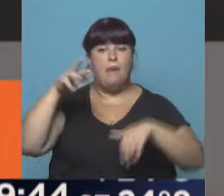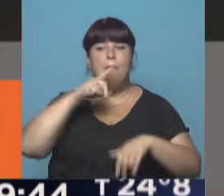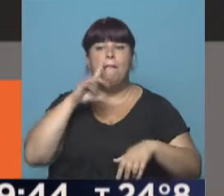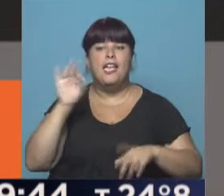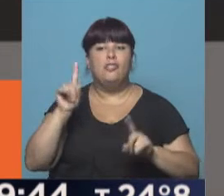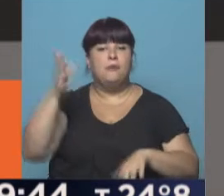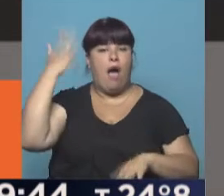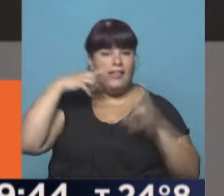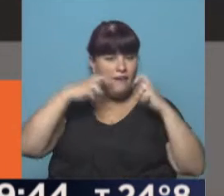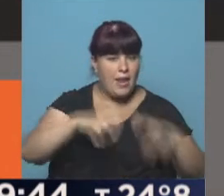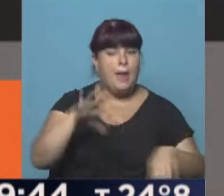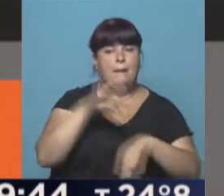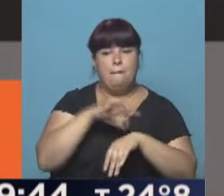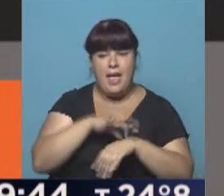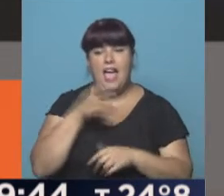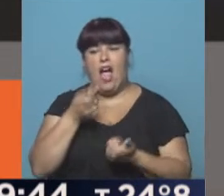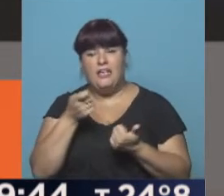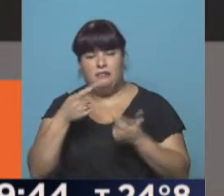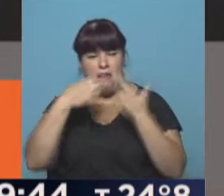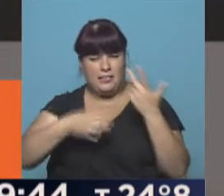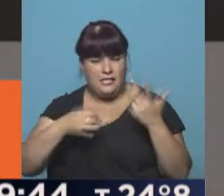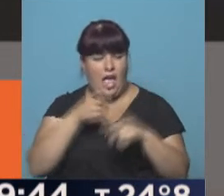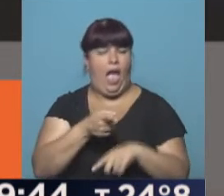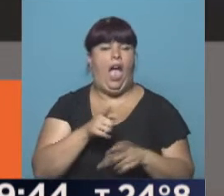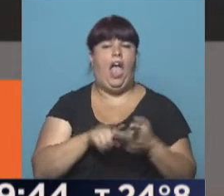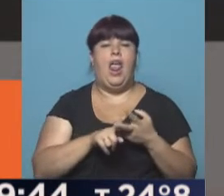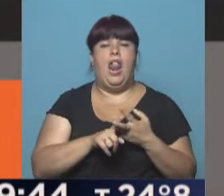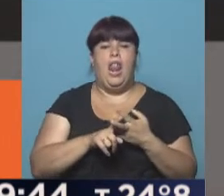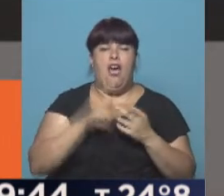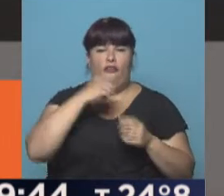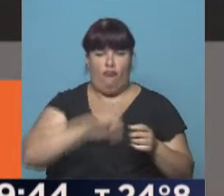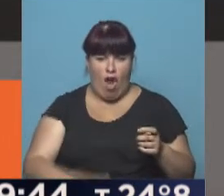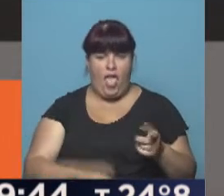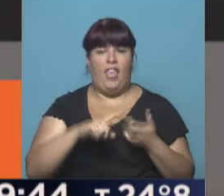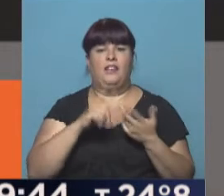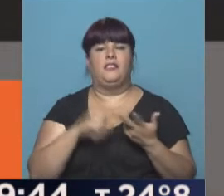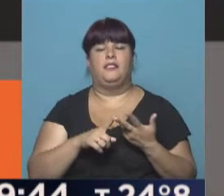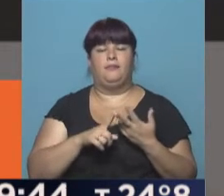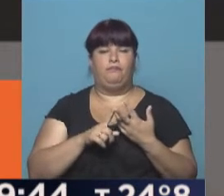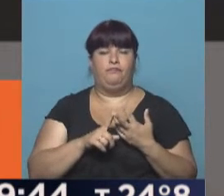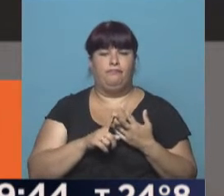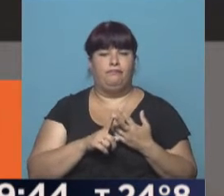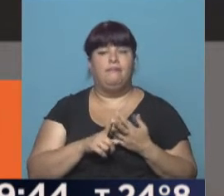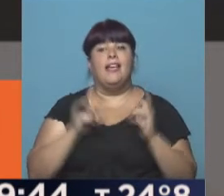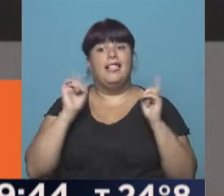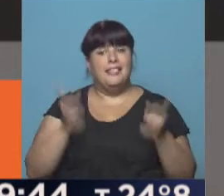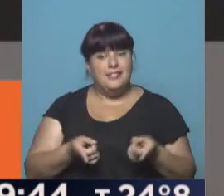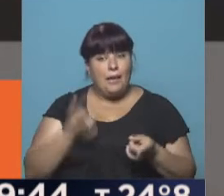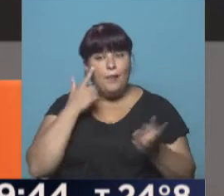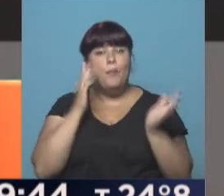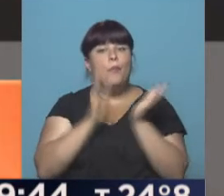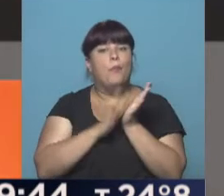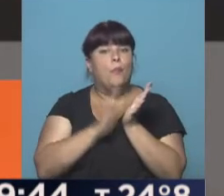se intervinieron médicos criminalistas forenses y va a ser una prueba